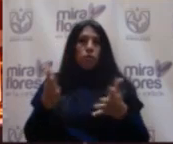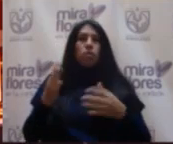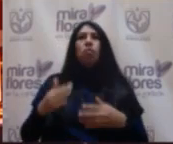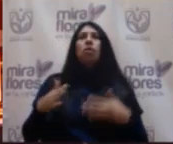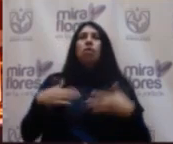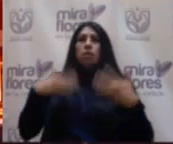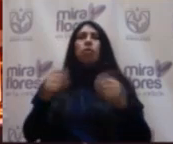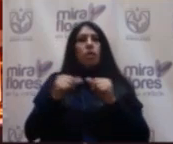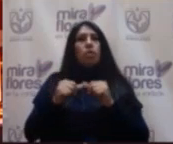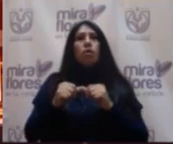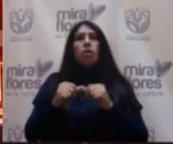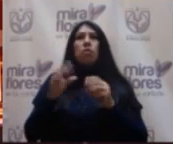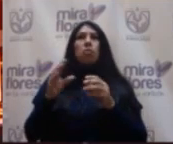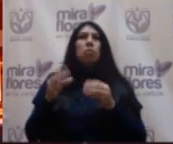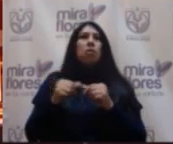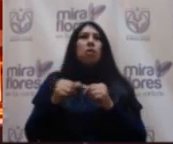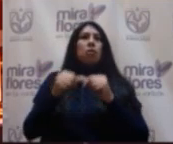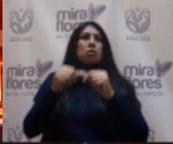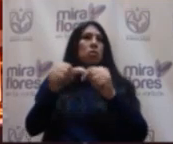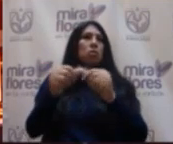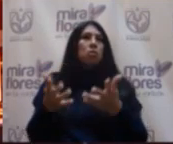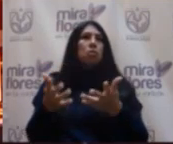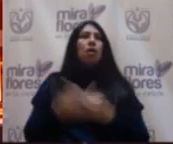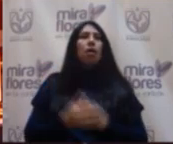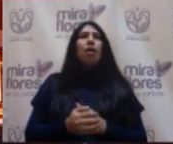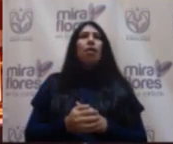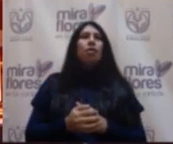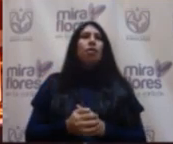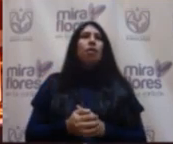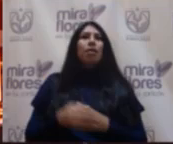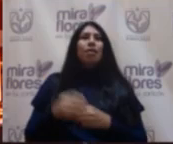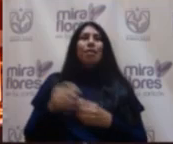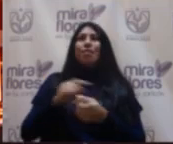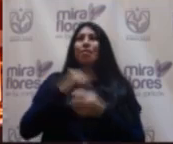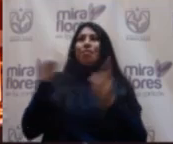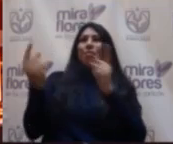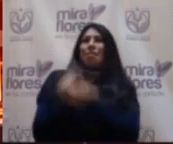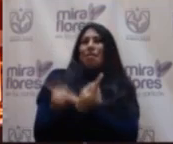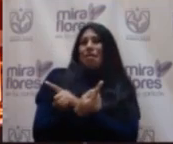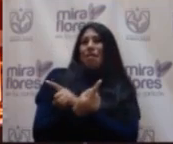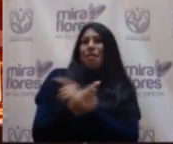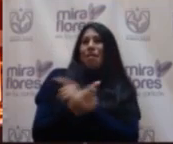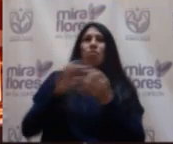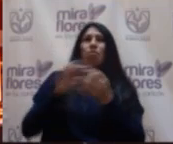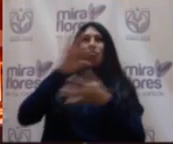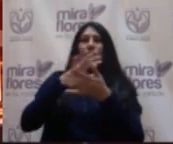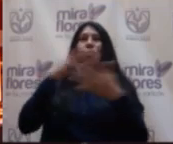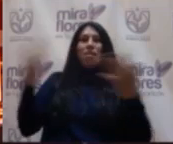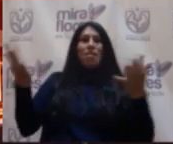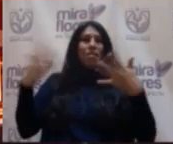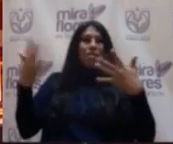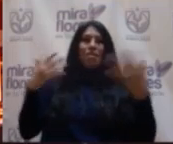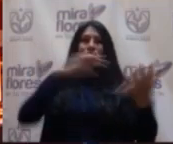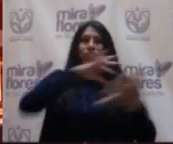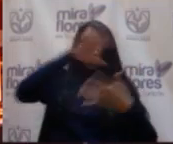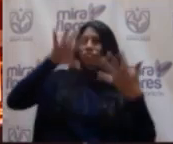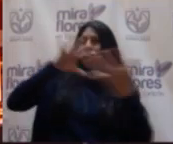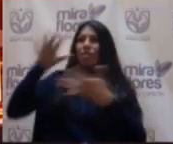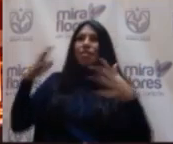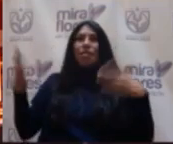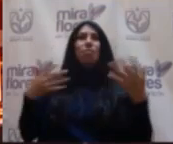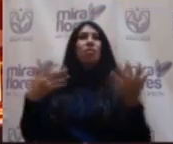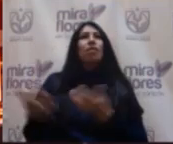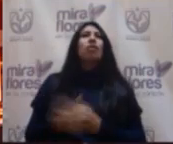siga aumentando esta situación de cambio climático, este calentamiento global. Y este